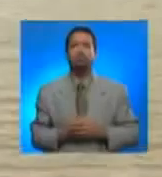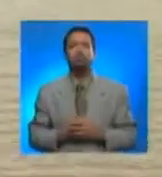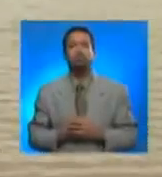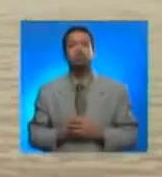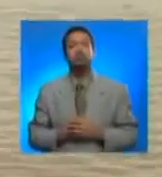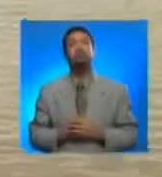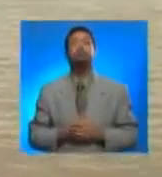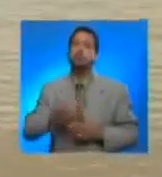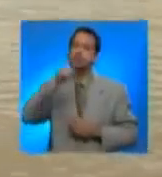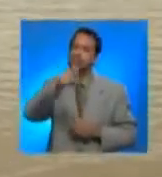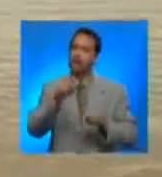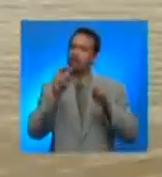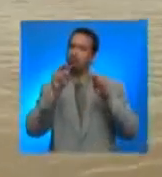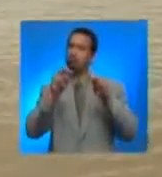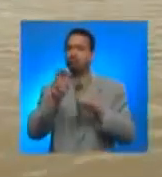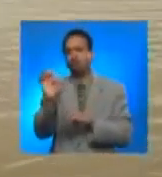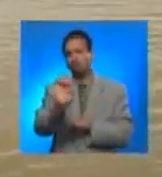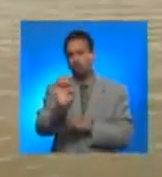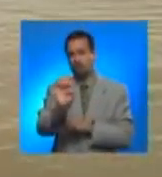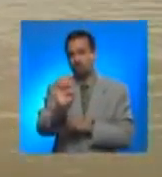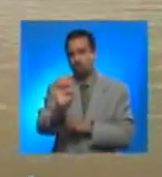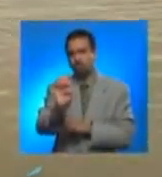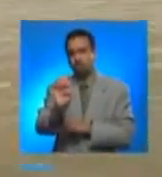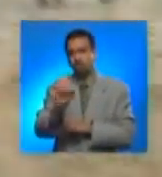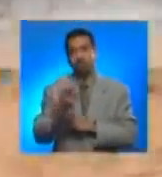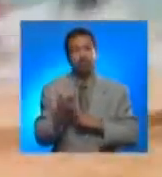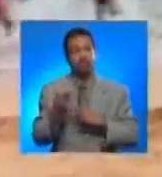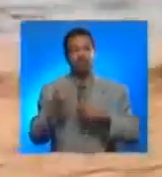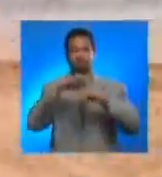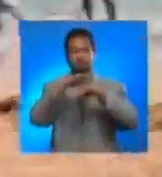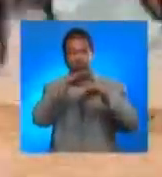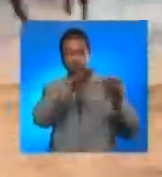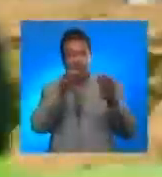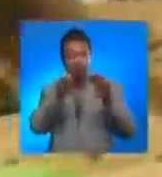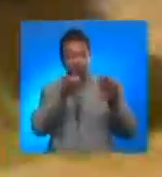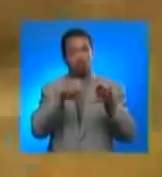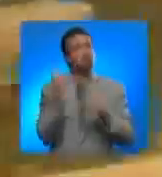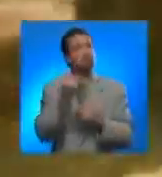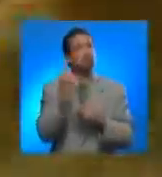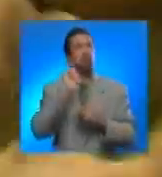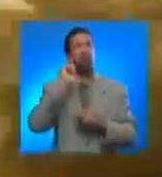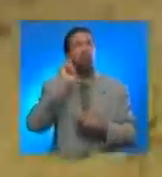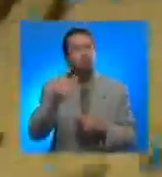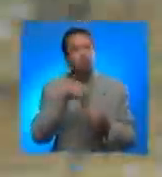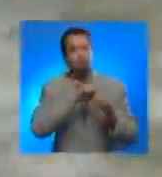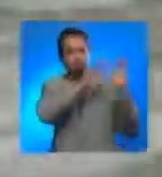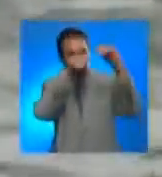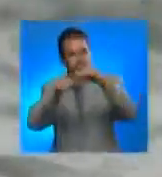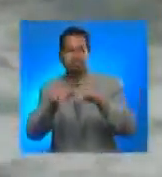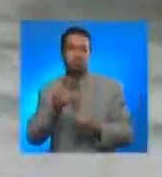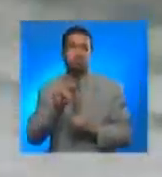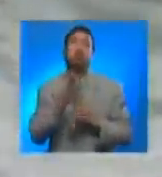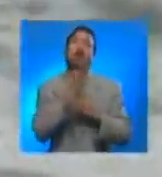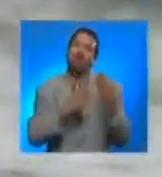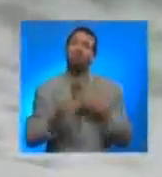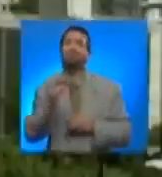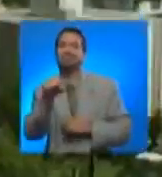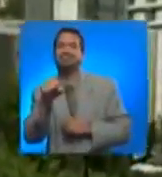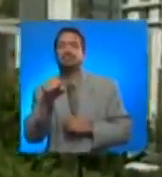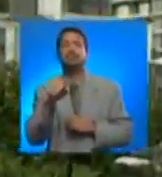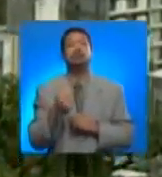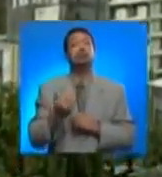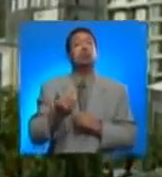de seguridad para llevarla consigo al lugar que escoja como refugio. Identificar los lugares seguros hacia donde podría